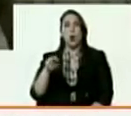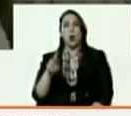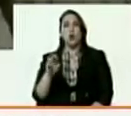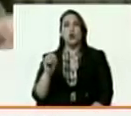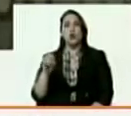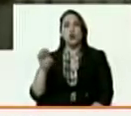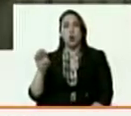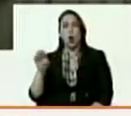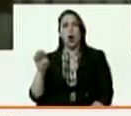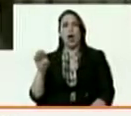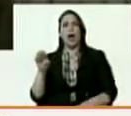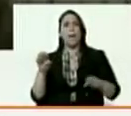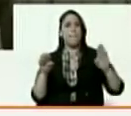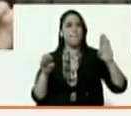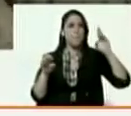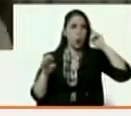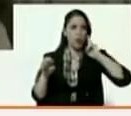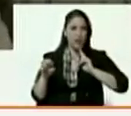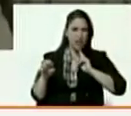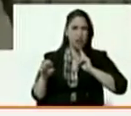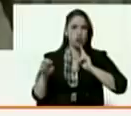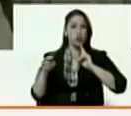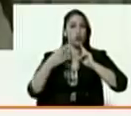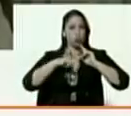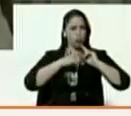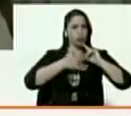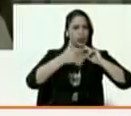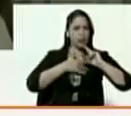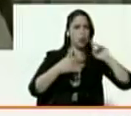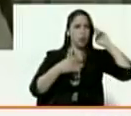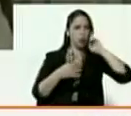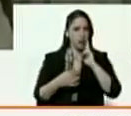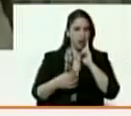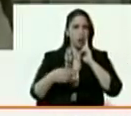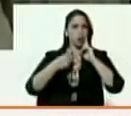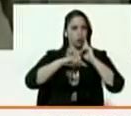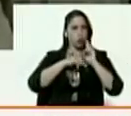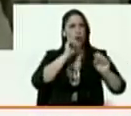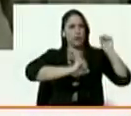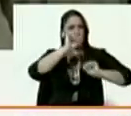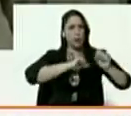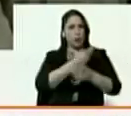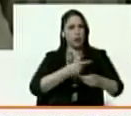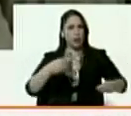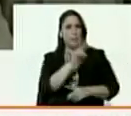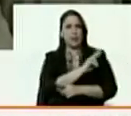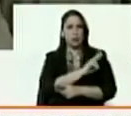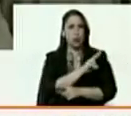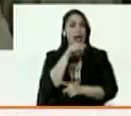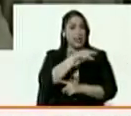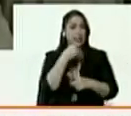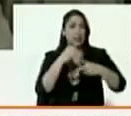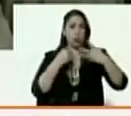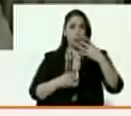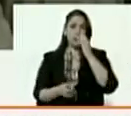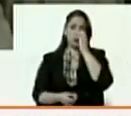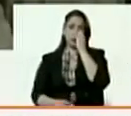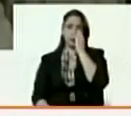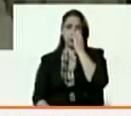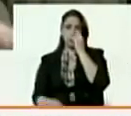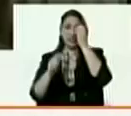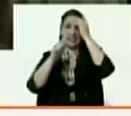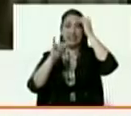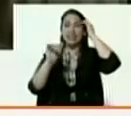bolivarianismo. Nosotros somos bolivarianos y defendemos la dignidad de Venezuela. Así que este instrumento del